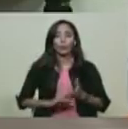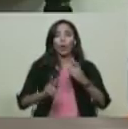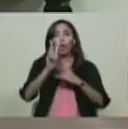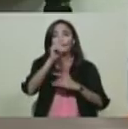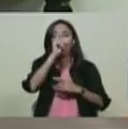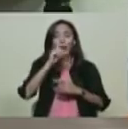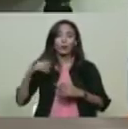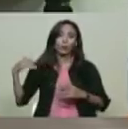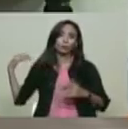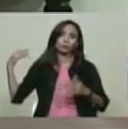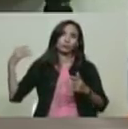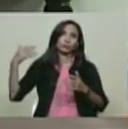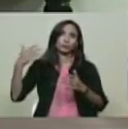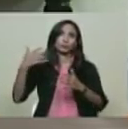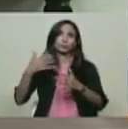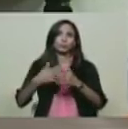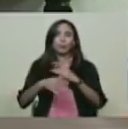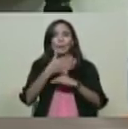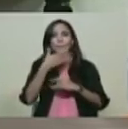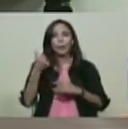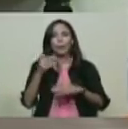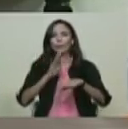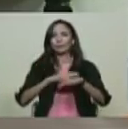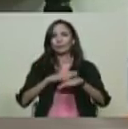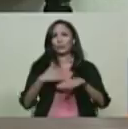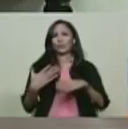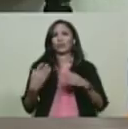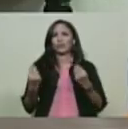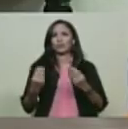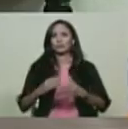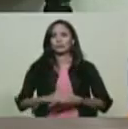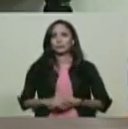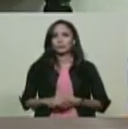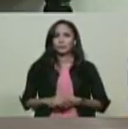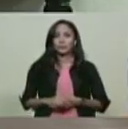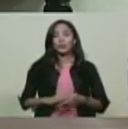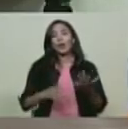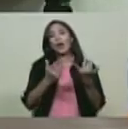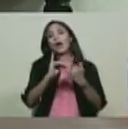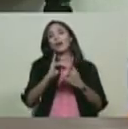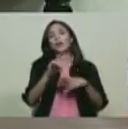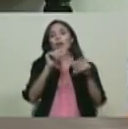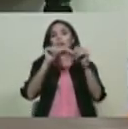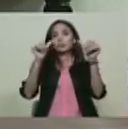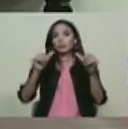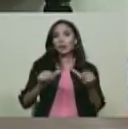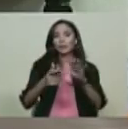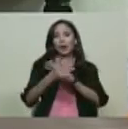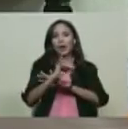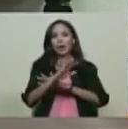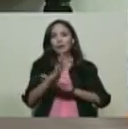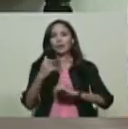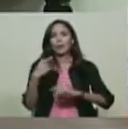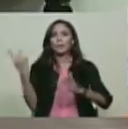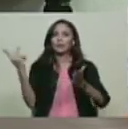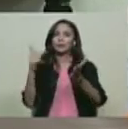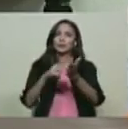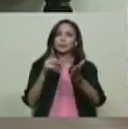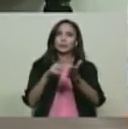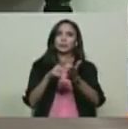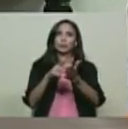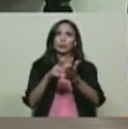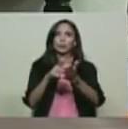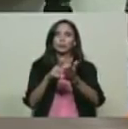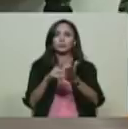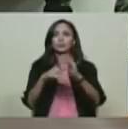mucho mejor. ¿Ustedes saben por qué? Porque ahora tenemos un sistema popular de participación